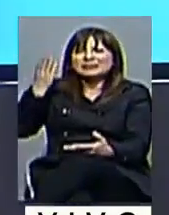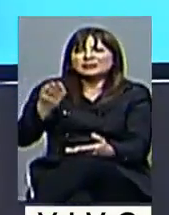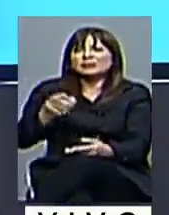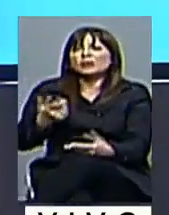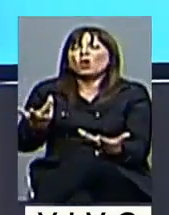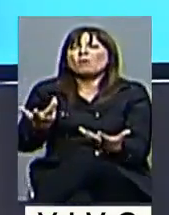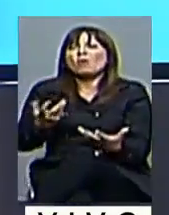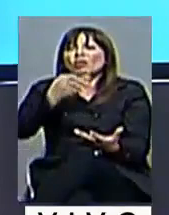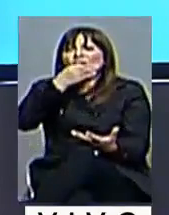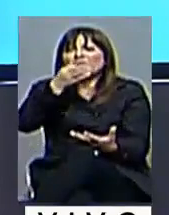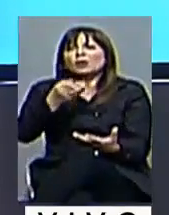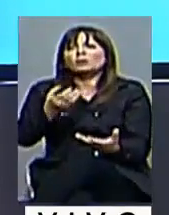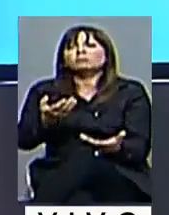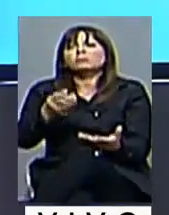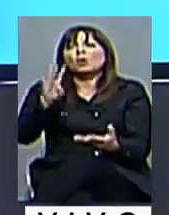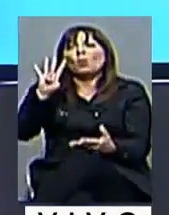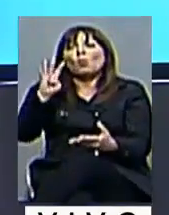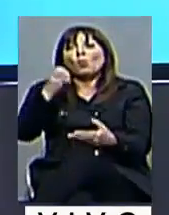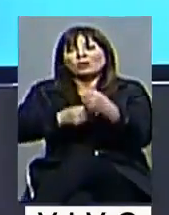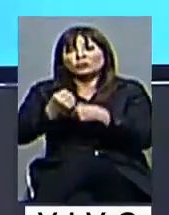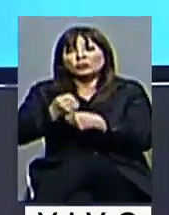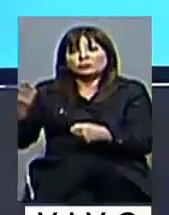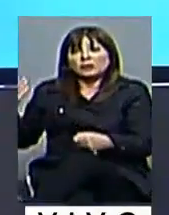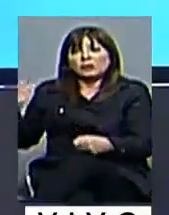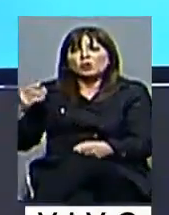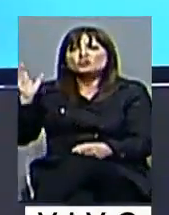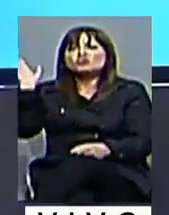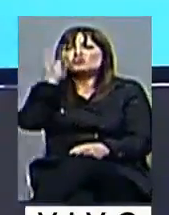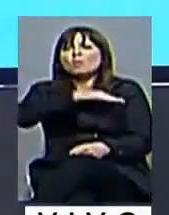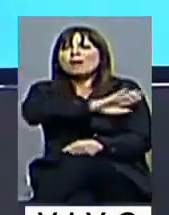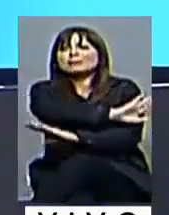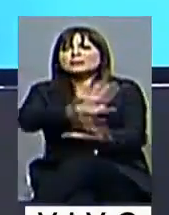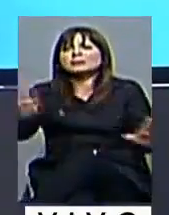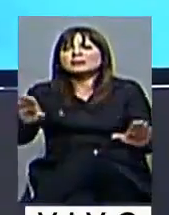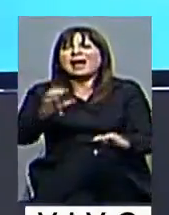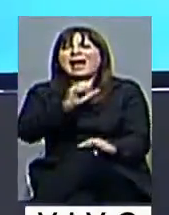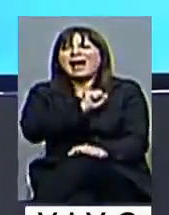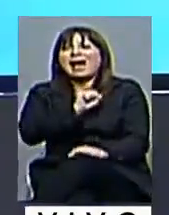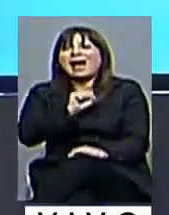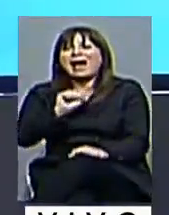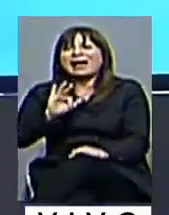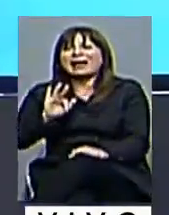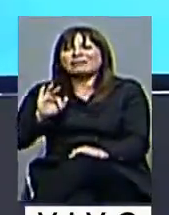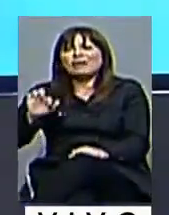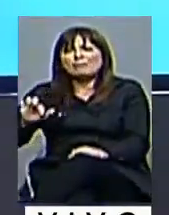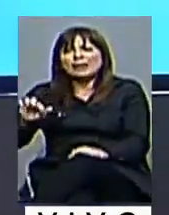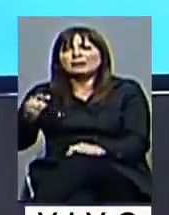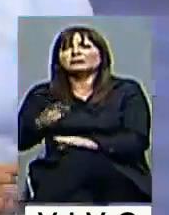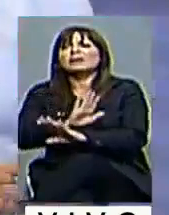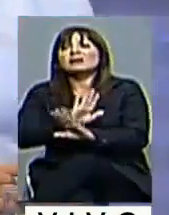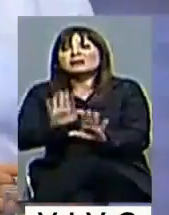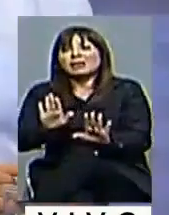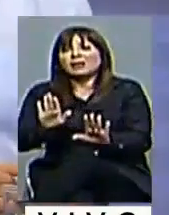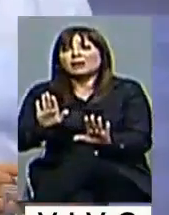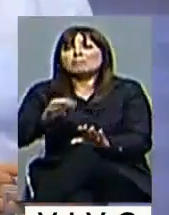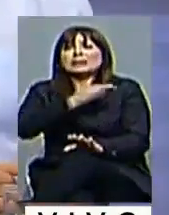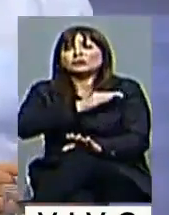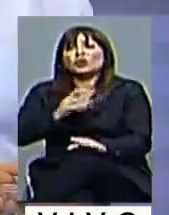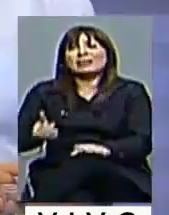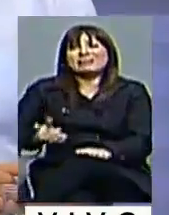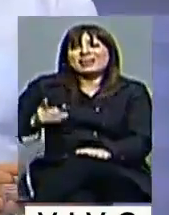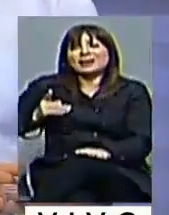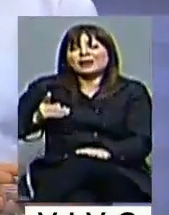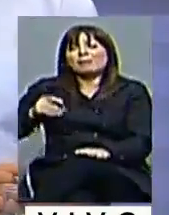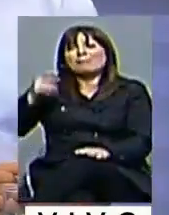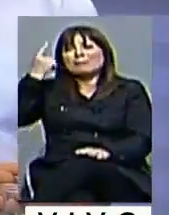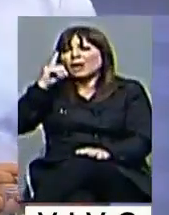4 años, dijo no más AFP, dijo mejor salud, dijo pensiones dignas, cosa que nadie se podría oponer. Lo difícil es tomar esos